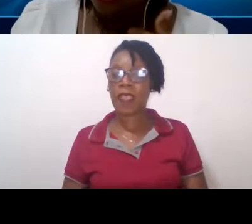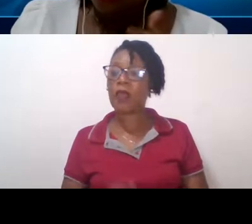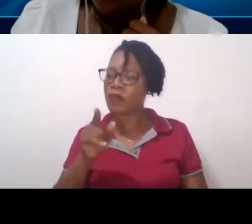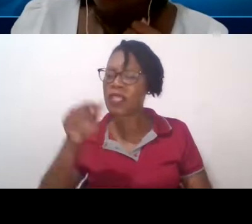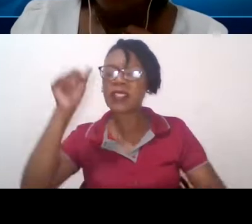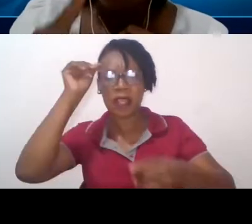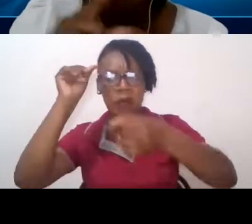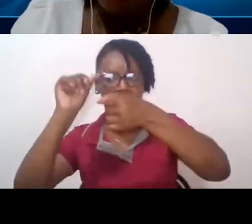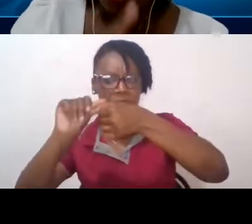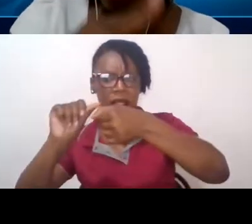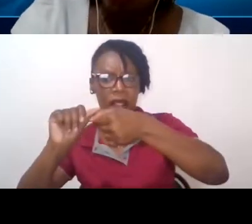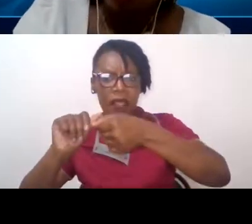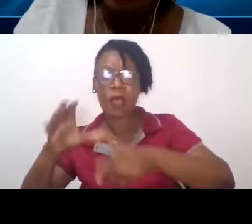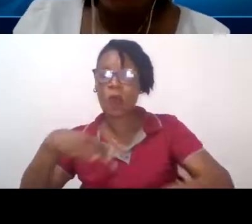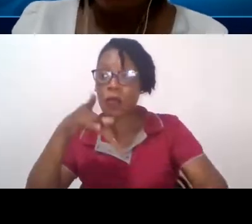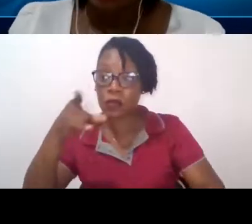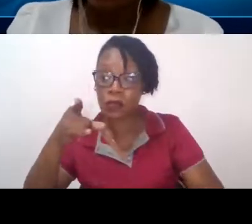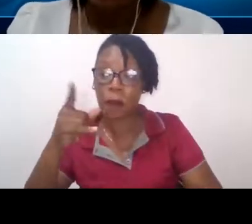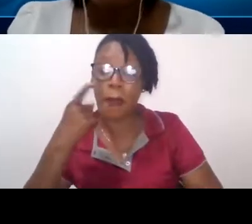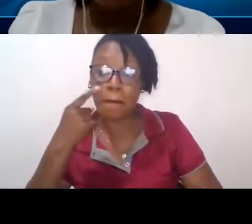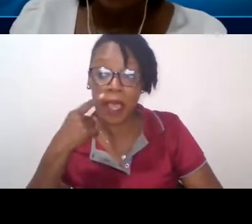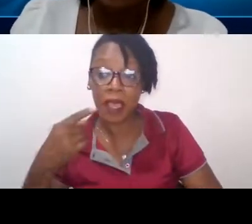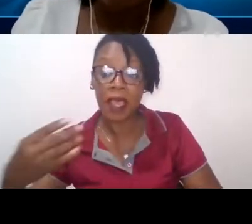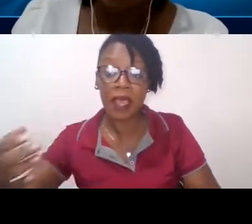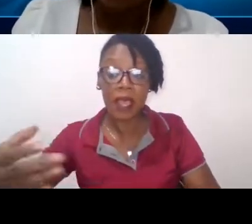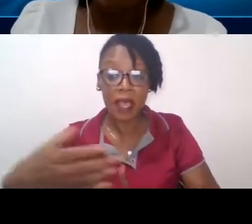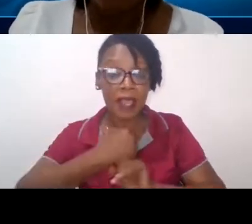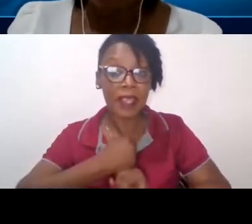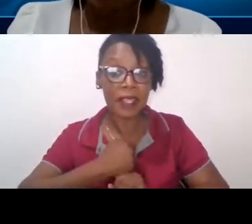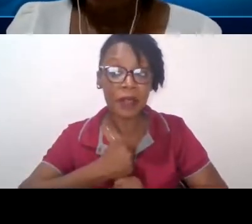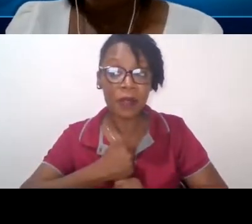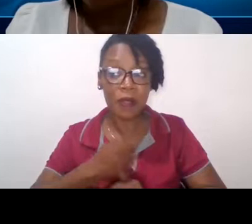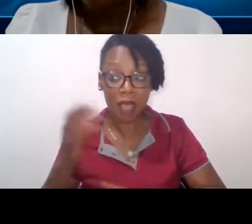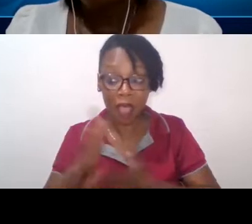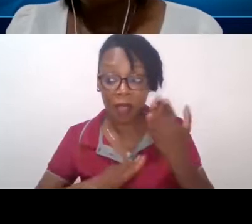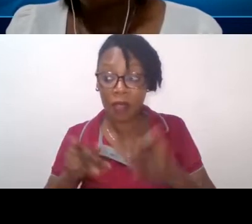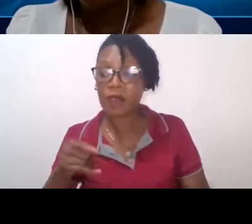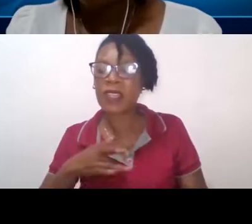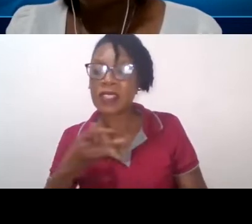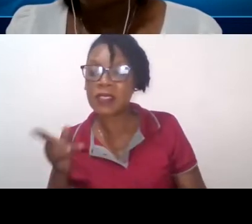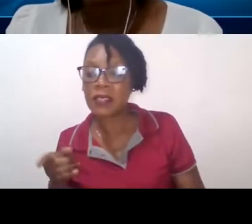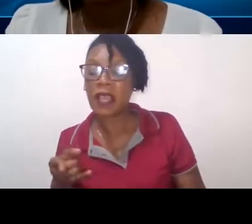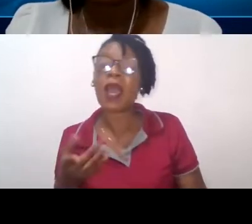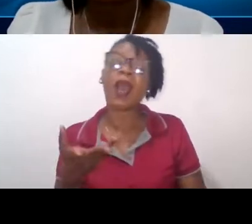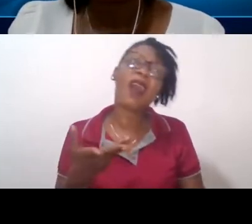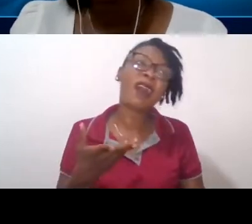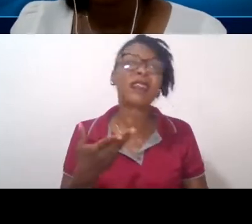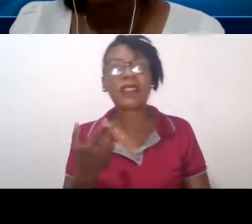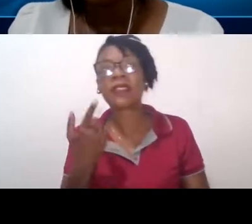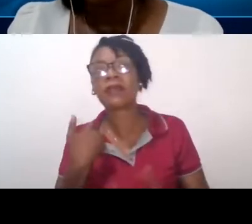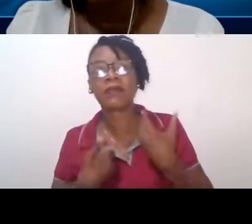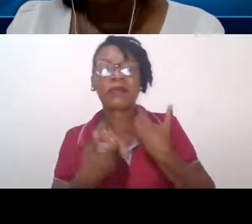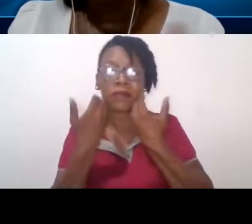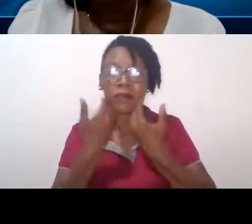recuerda cuando su papá le quitó tal cosa? Cuénteme, ¿qué sintió en ese momento? Ah, yo me puse tal cosa. Bueno, ¿qué crees